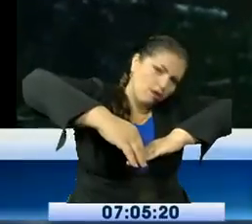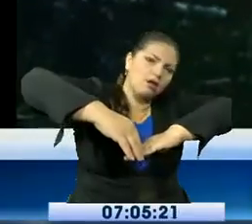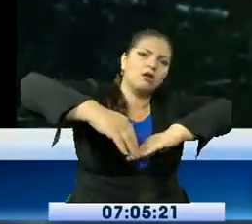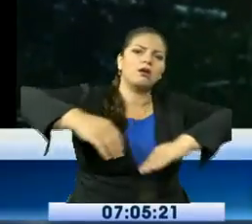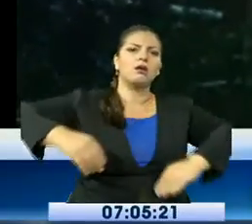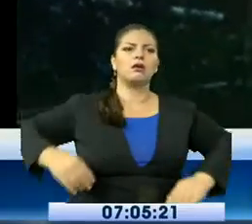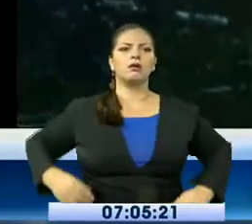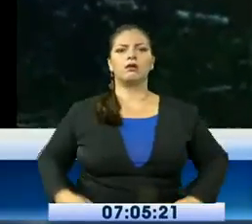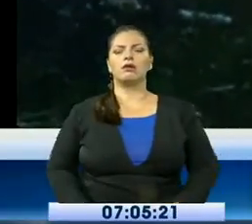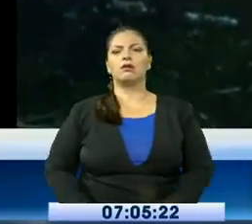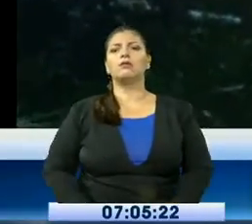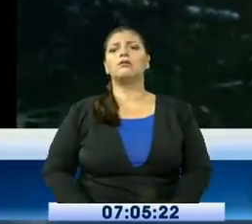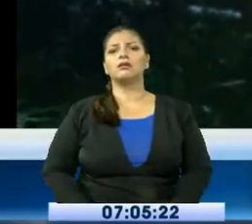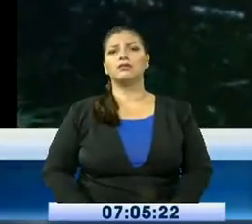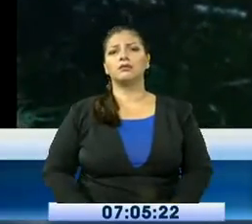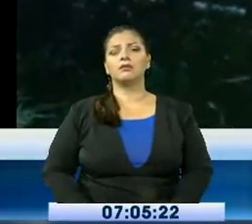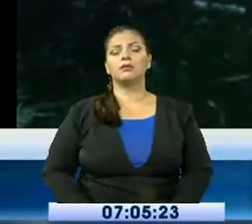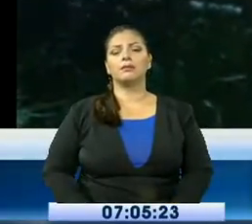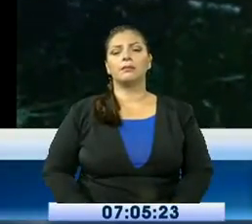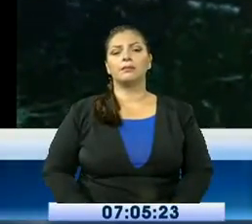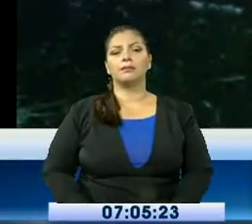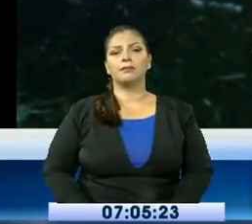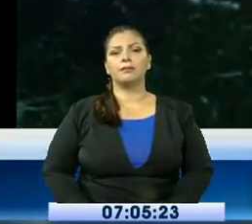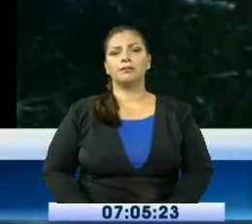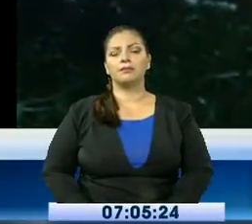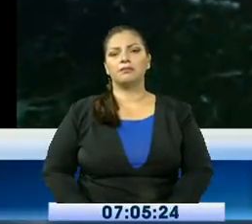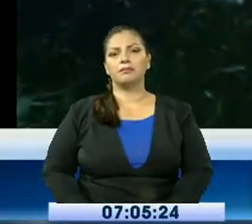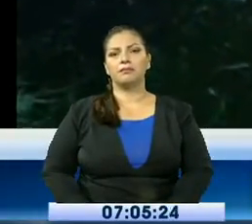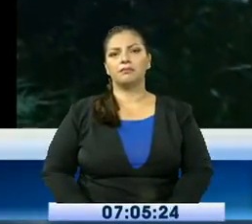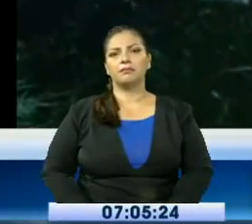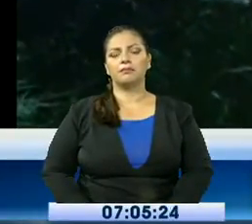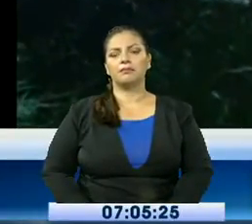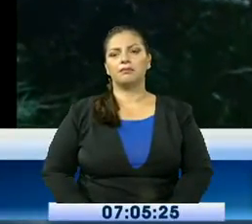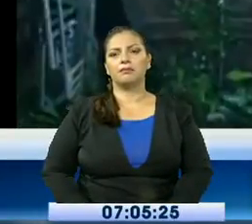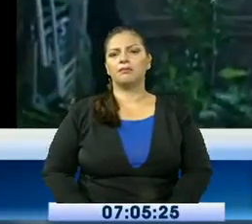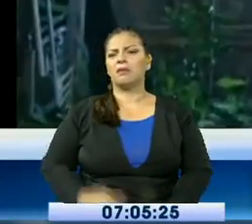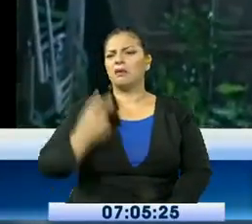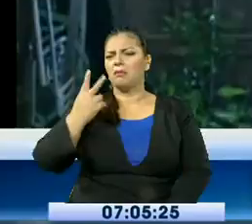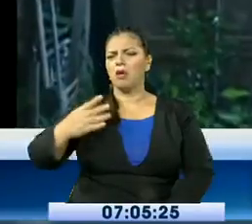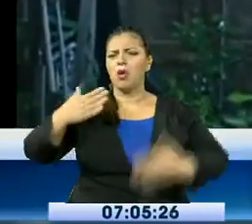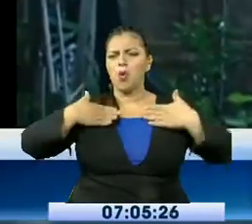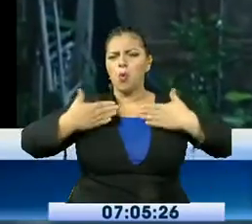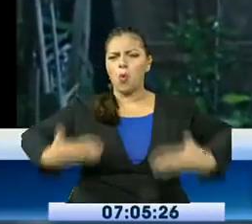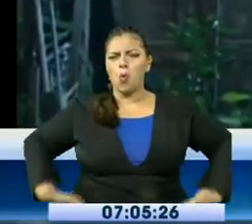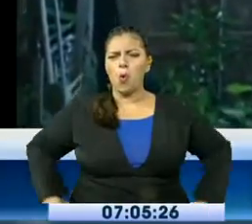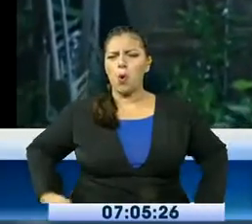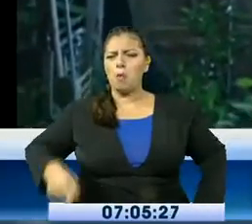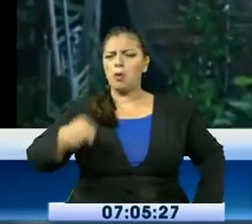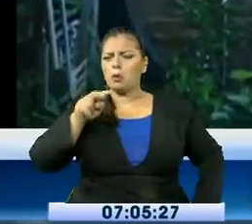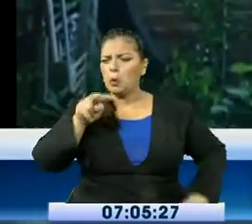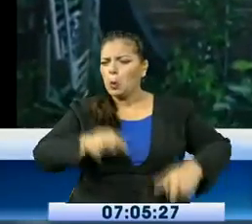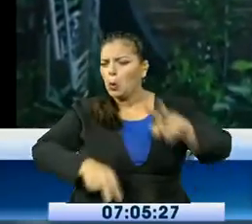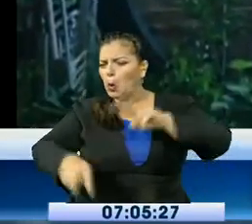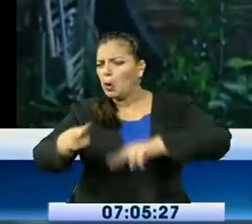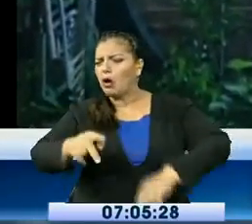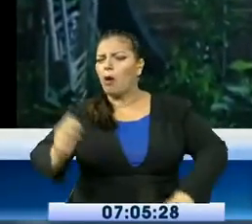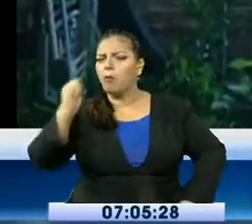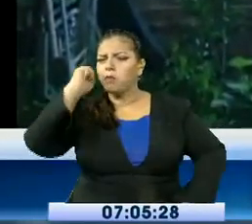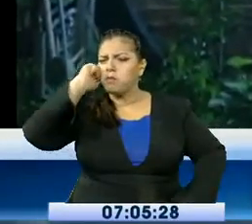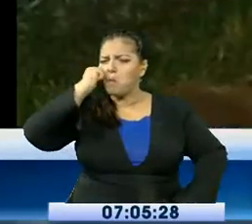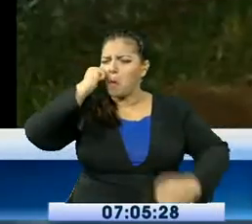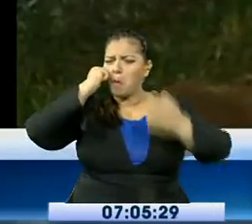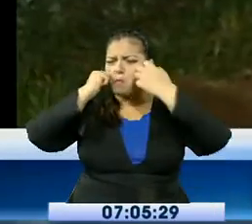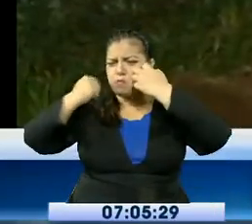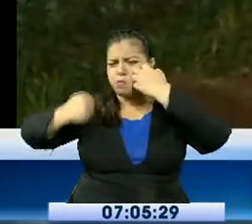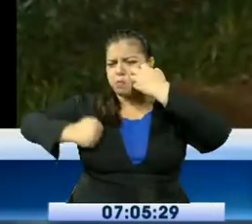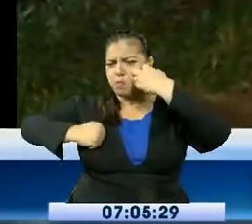pero según el golpe y el trago, no lo dejó reaccionar el hombre, y tiene hematomas, tiene hinchado por aquí. Algunos vecinos por aquí, mi